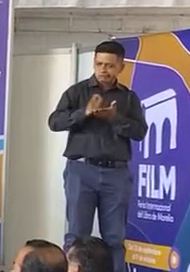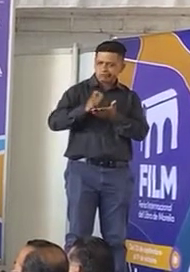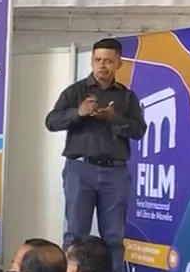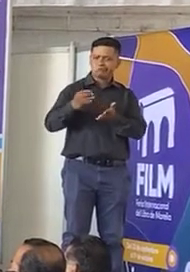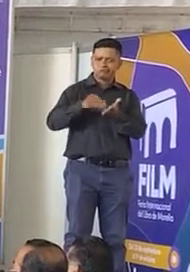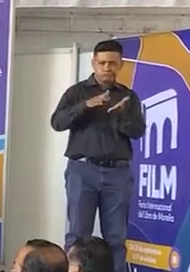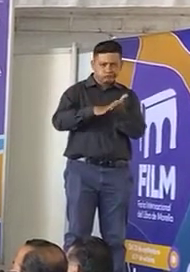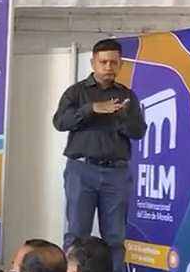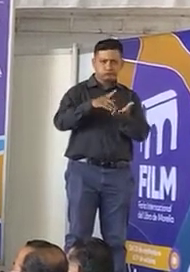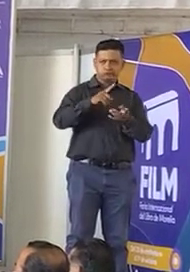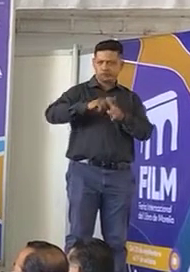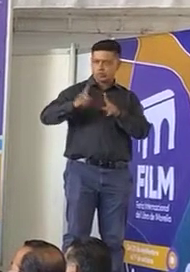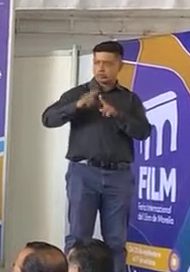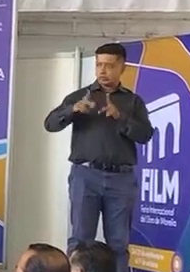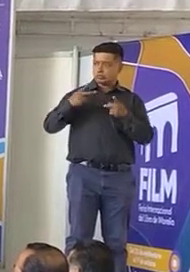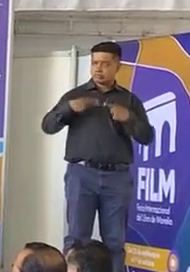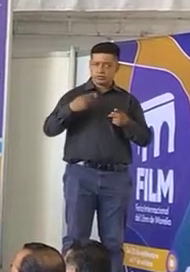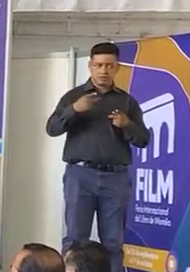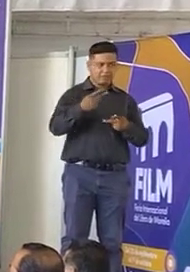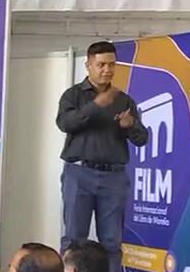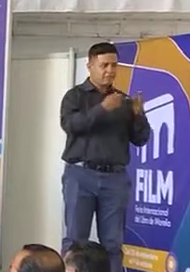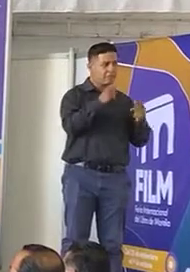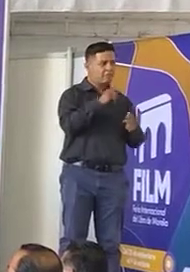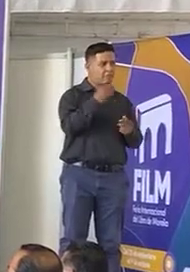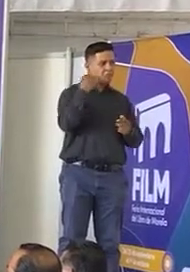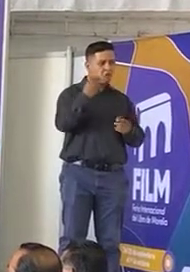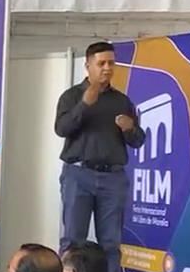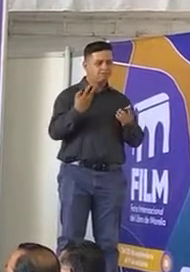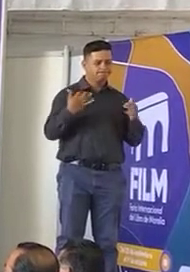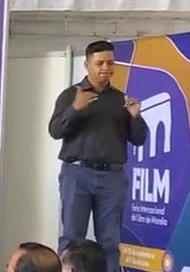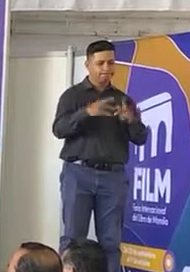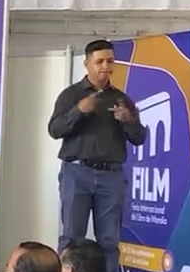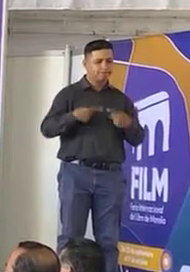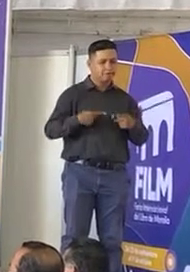y sin duda alguna de muchas morelianas y morelianos interesados. Muchísimas gracias.